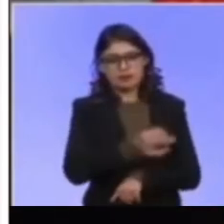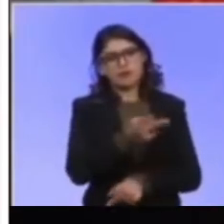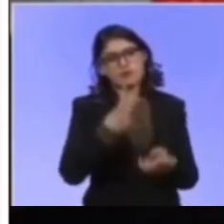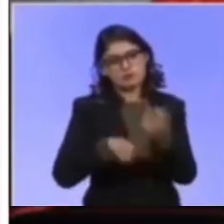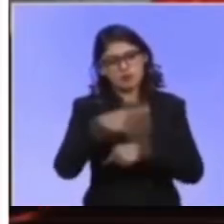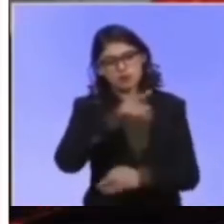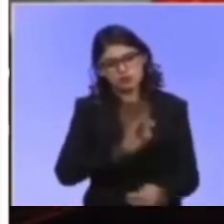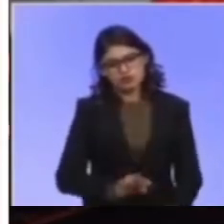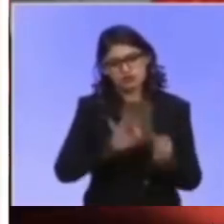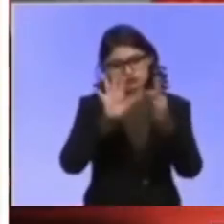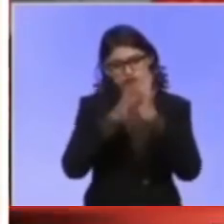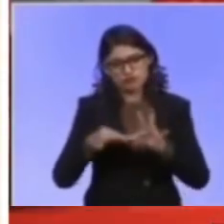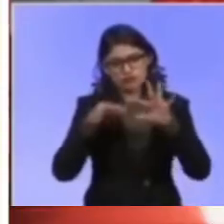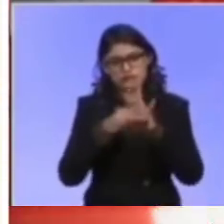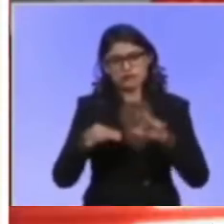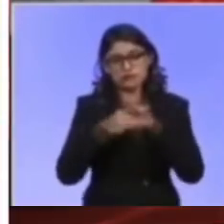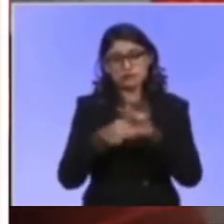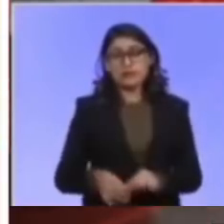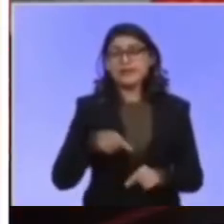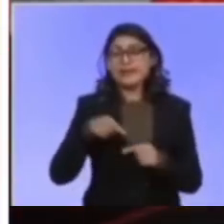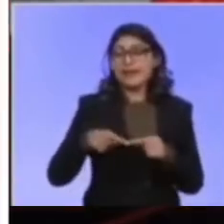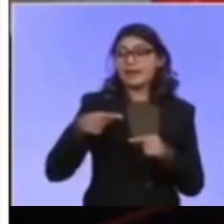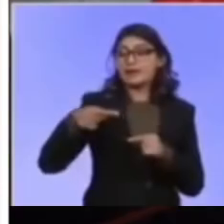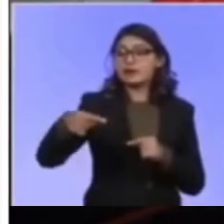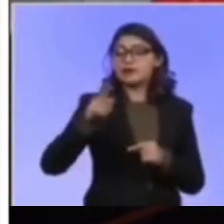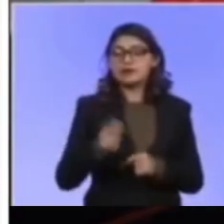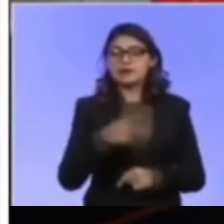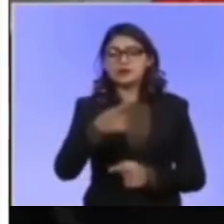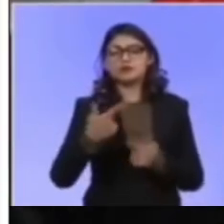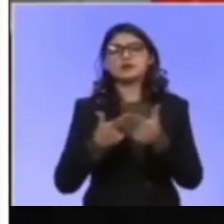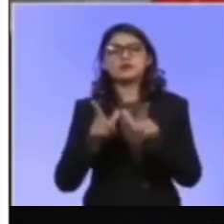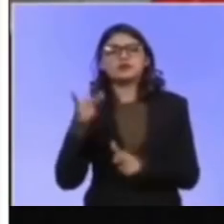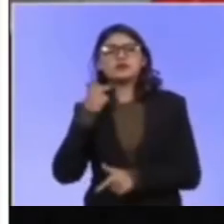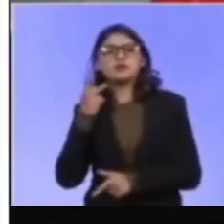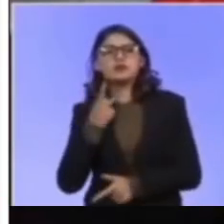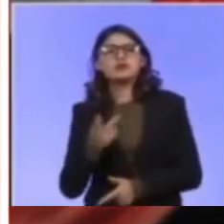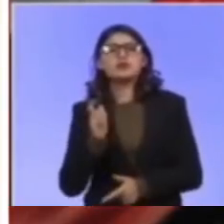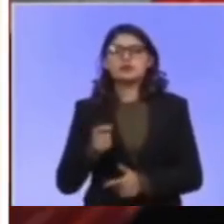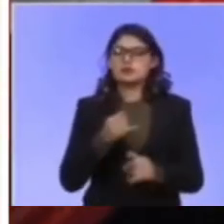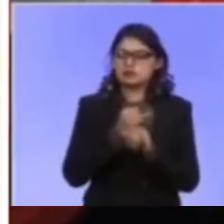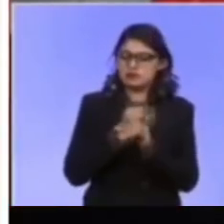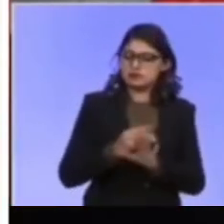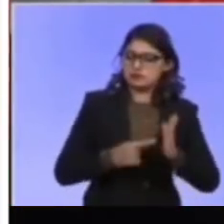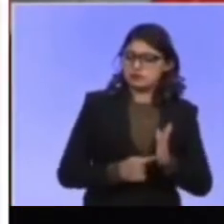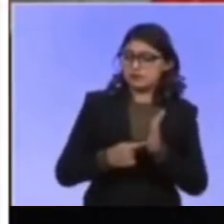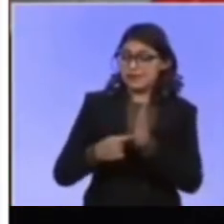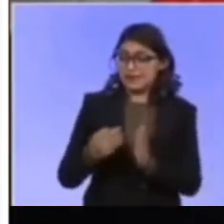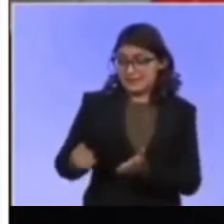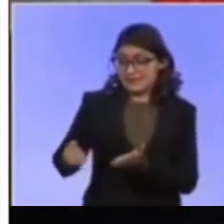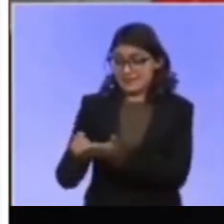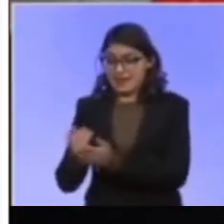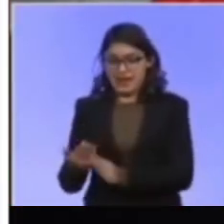y a partir de ello el político presentó el informe antes de que emitiera la resolución del